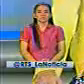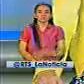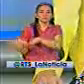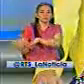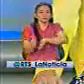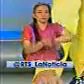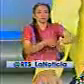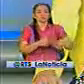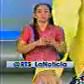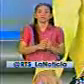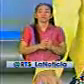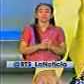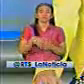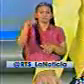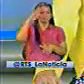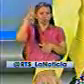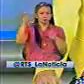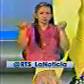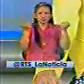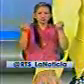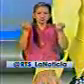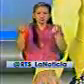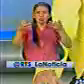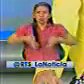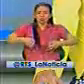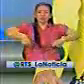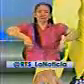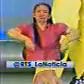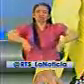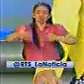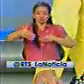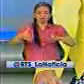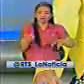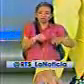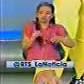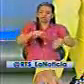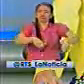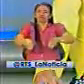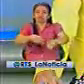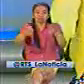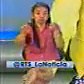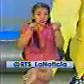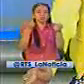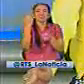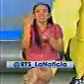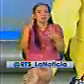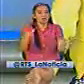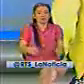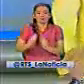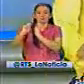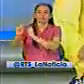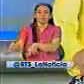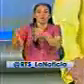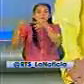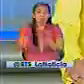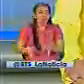Y un gran operativo para control de las trisimotos dejó como resultado 14 de estos vehículos retenidos. Además, se generó inconvenientes a la